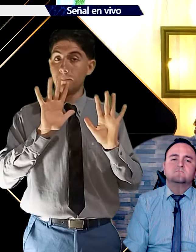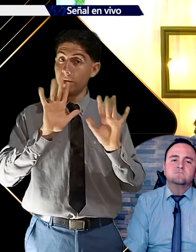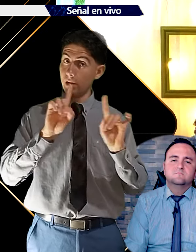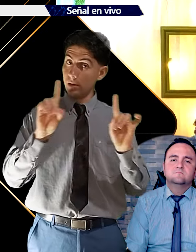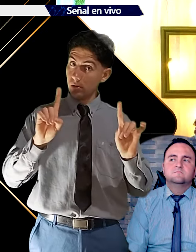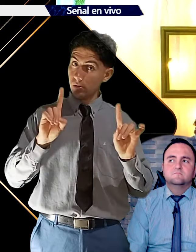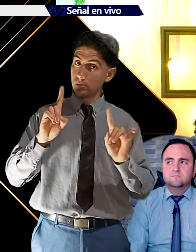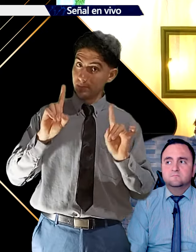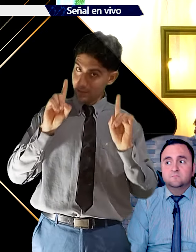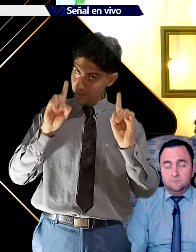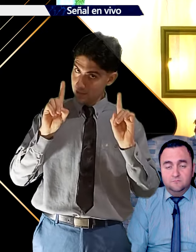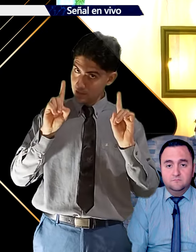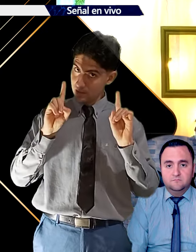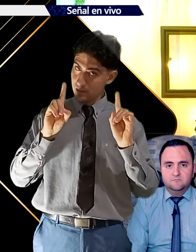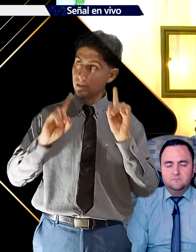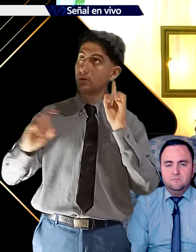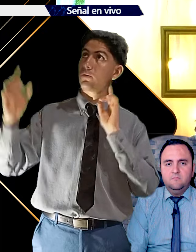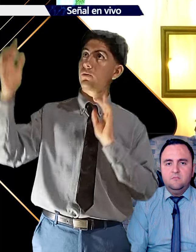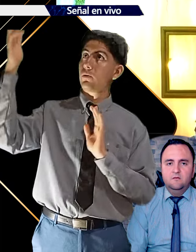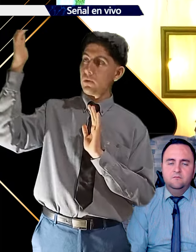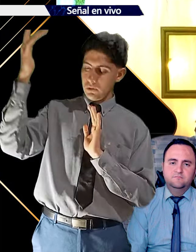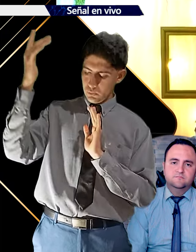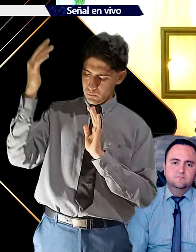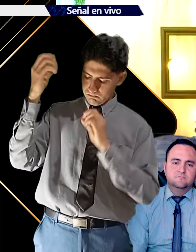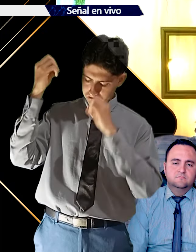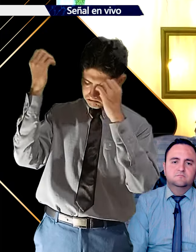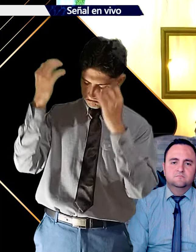¡Impío! ¡Demonio!